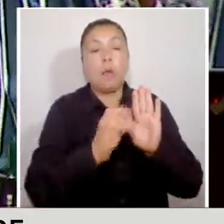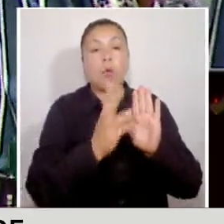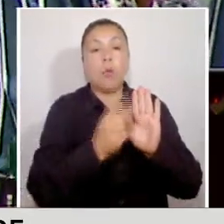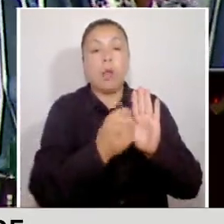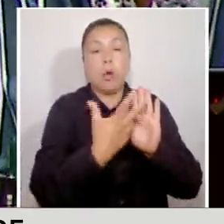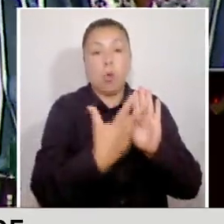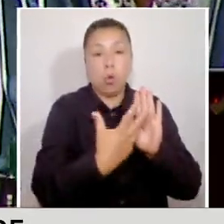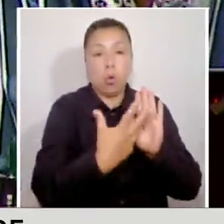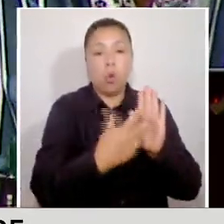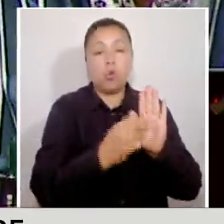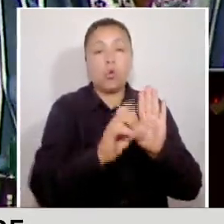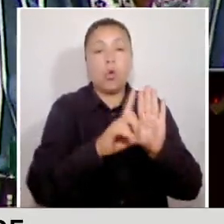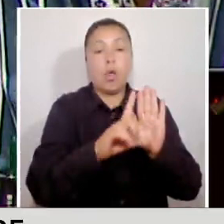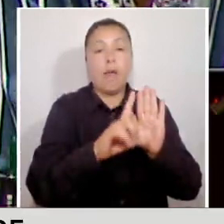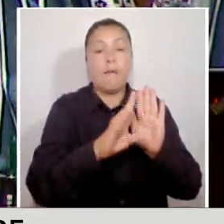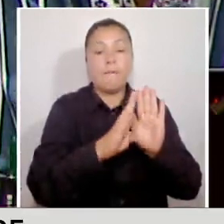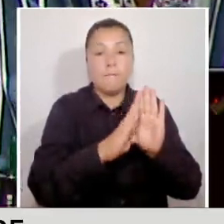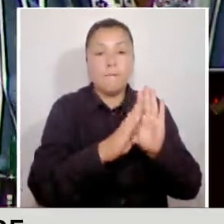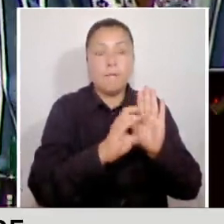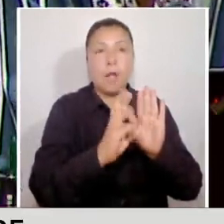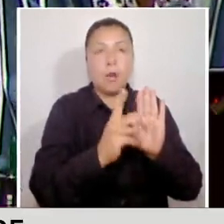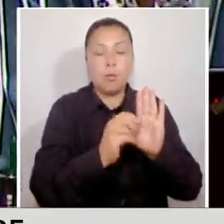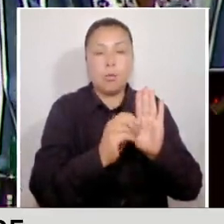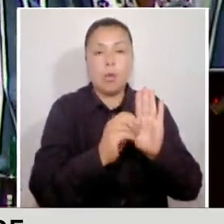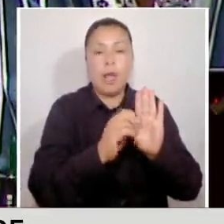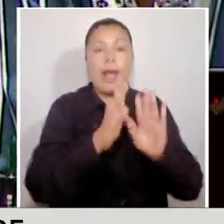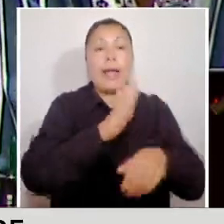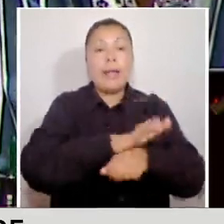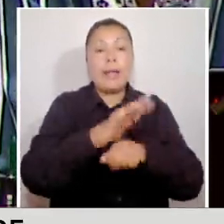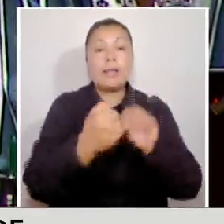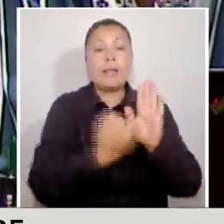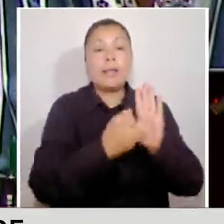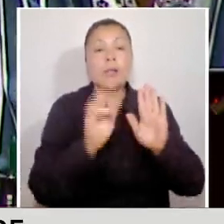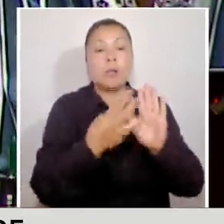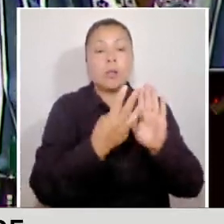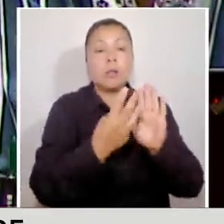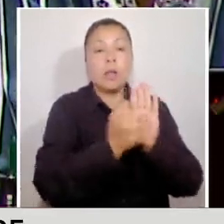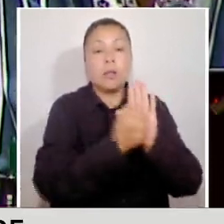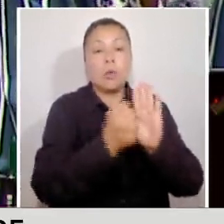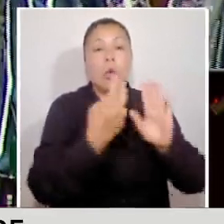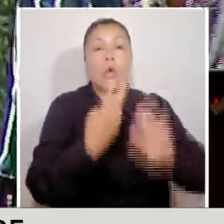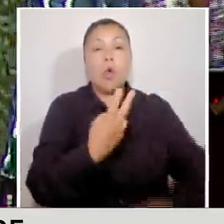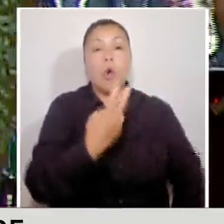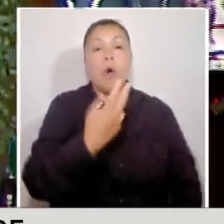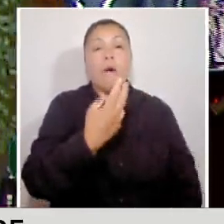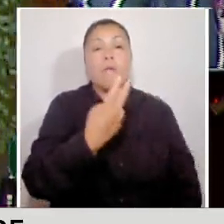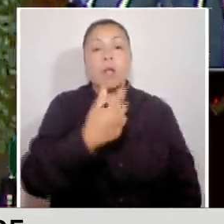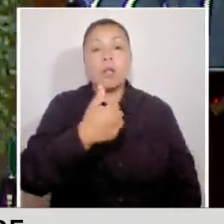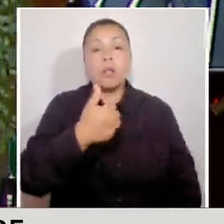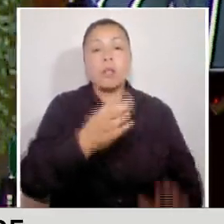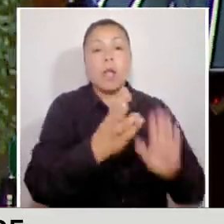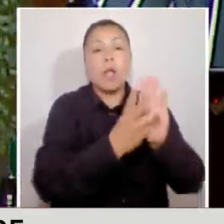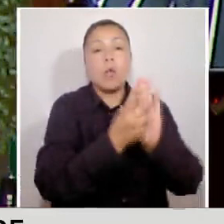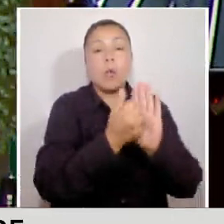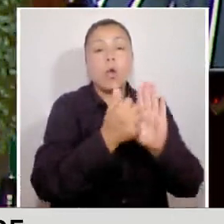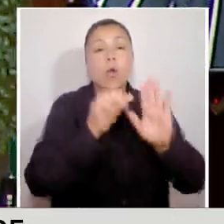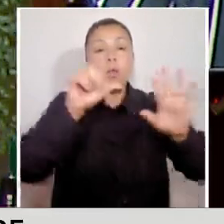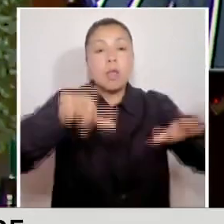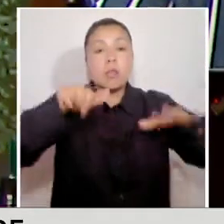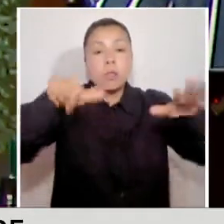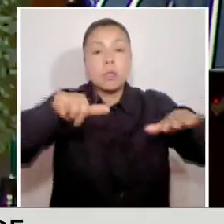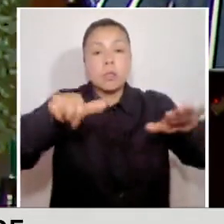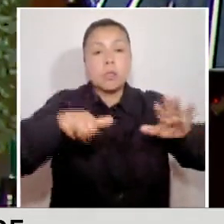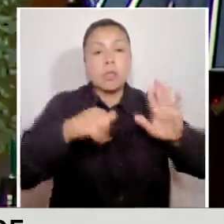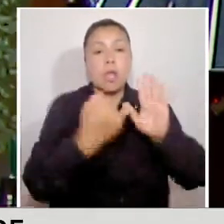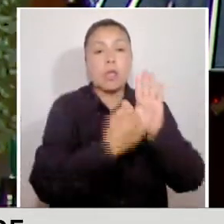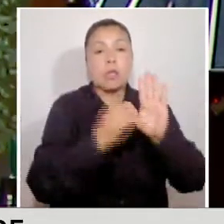literal B del numeral 15 el inciso tercero del artículo 226 y el numeral 16 los incisos